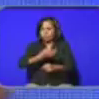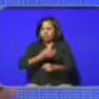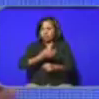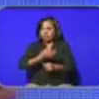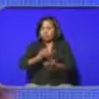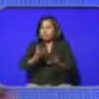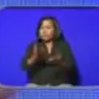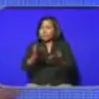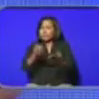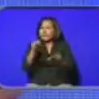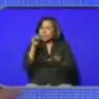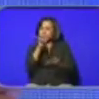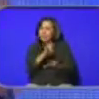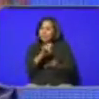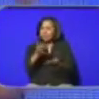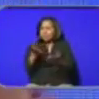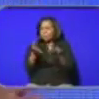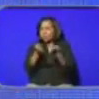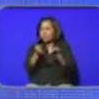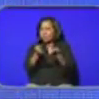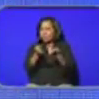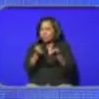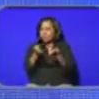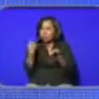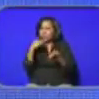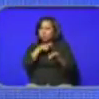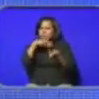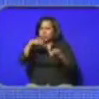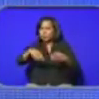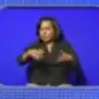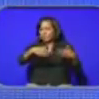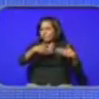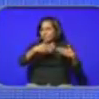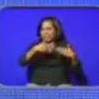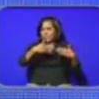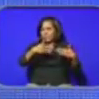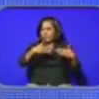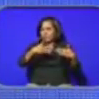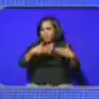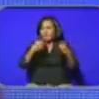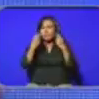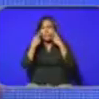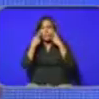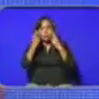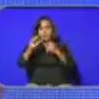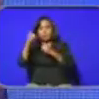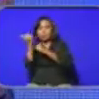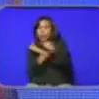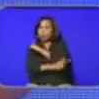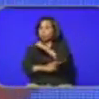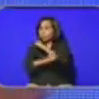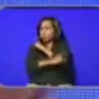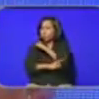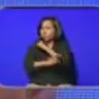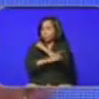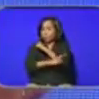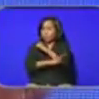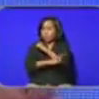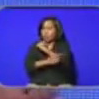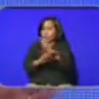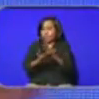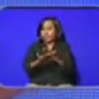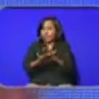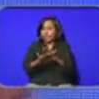en el sentido que otros grandes países que han tenido un desarrollo sostenible han apostado a las